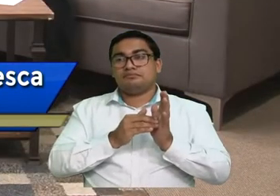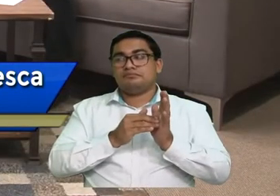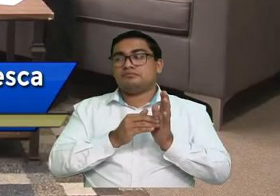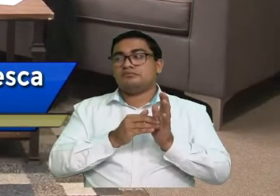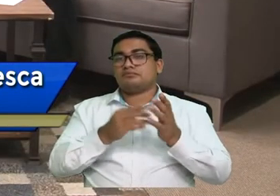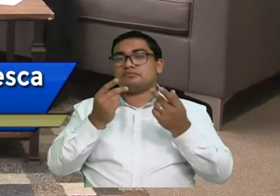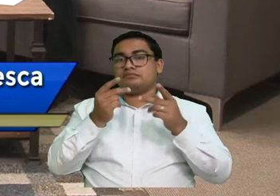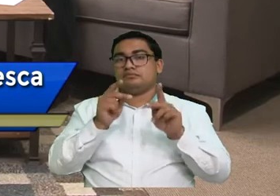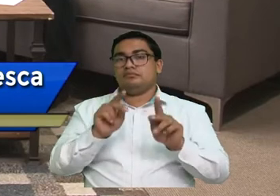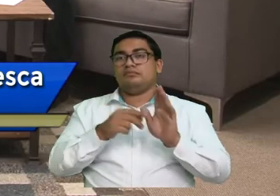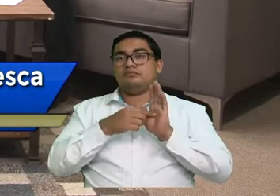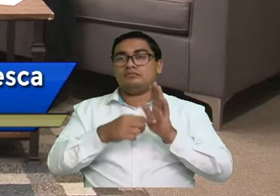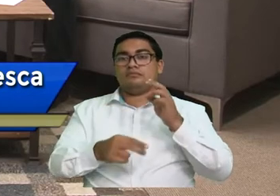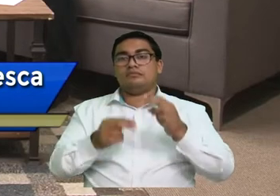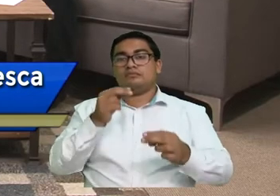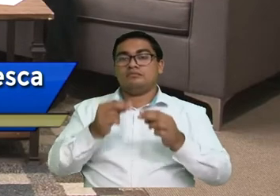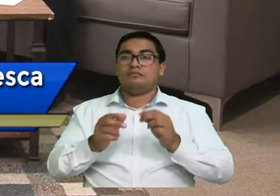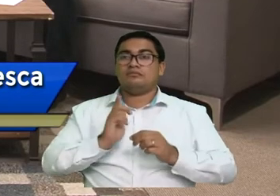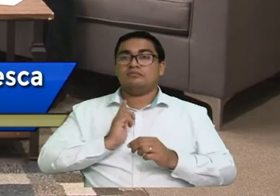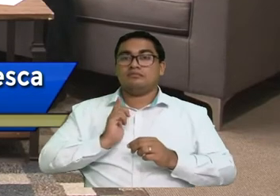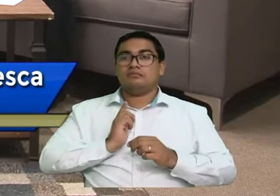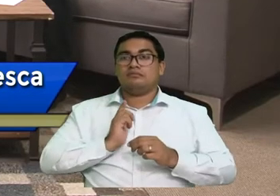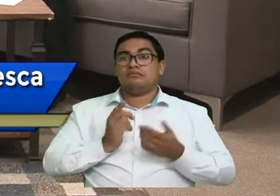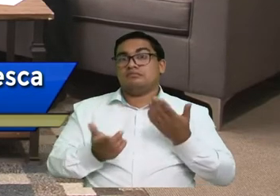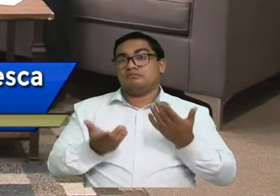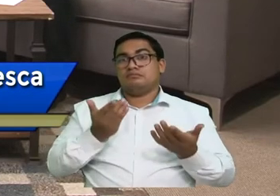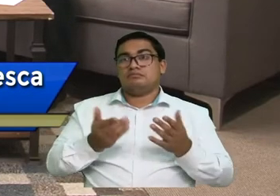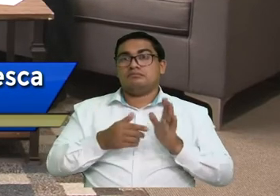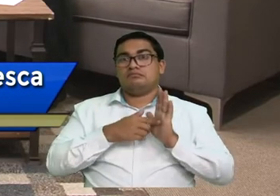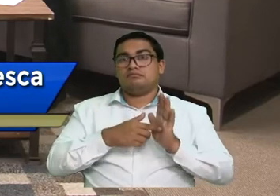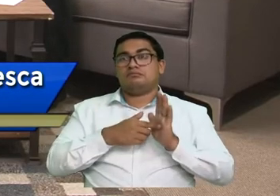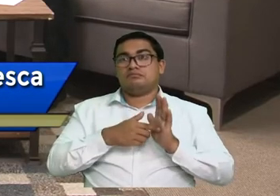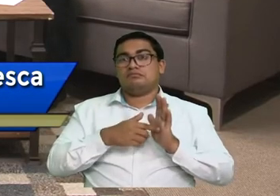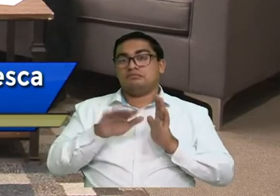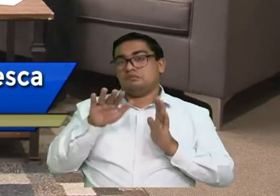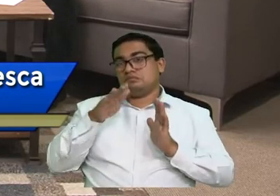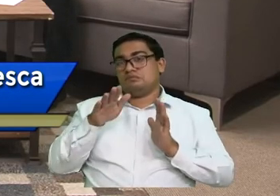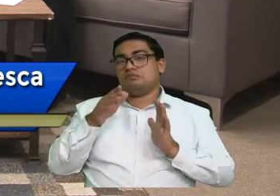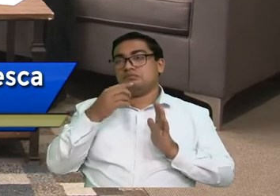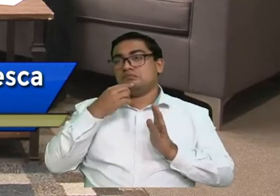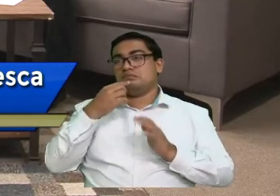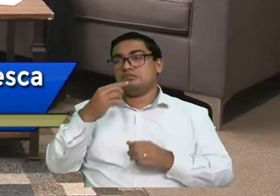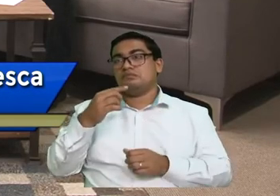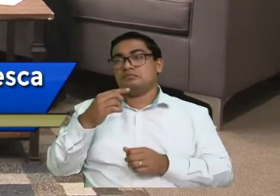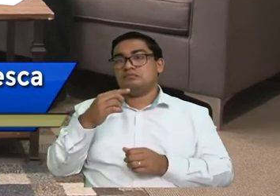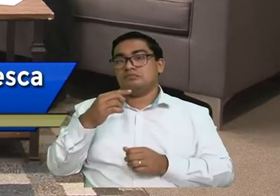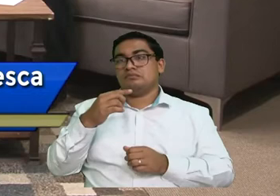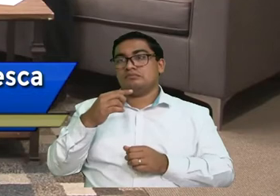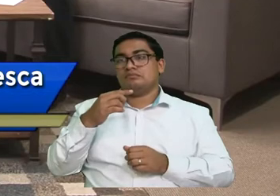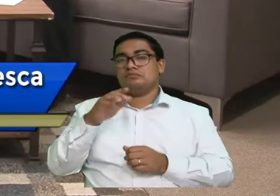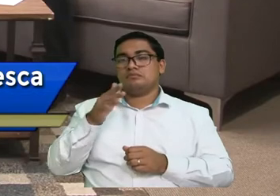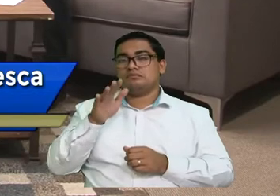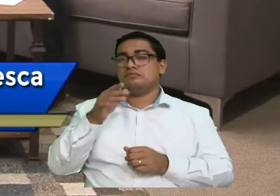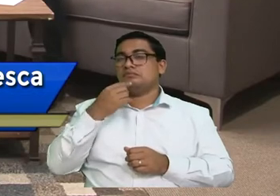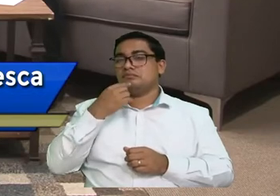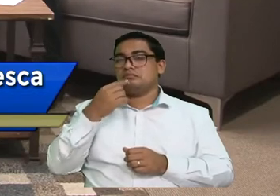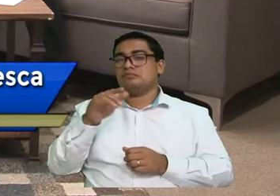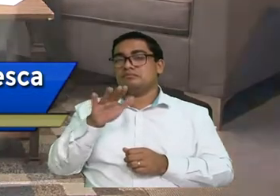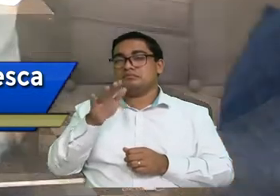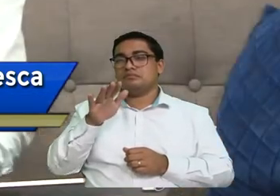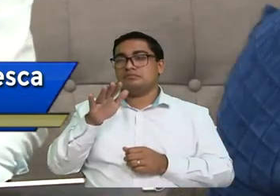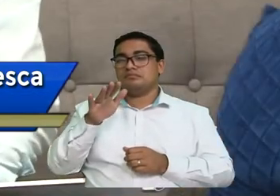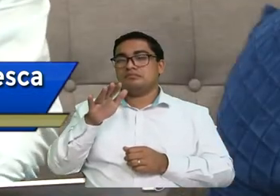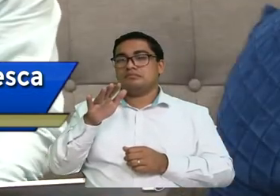pero con las cifras que llevamos, creo que lo vamos, ya vamos a arriba del 50%, sí. Ya vamos a llegar